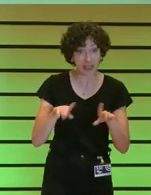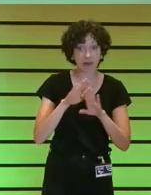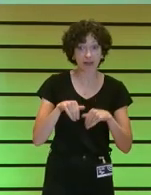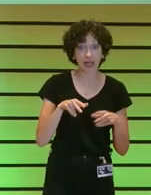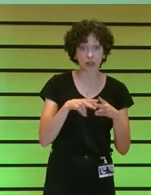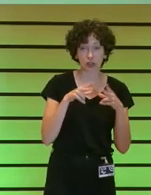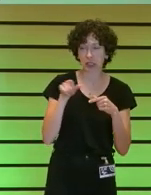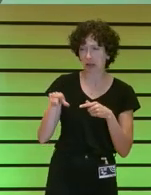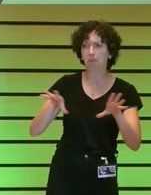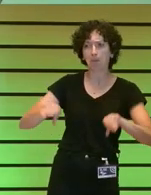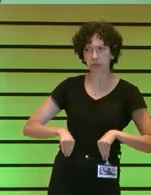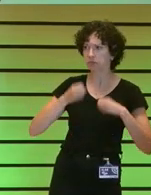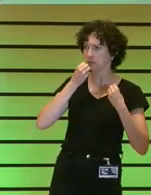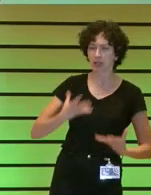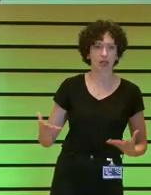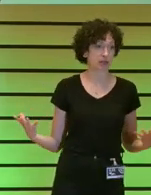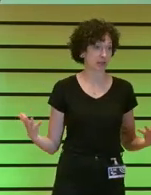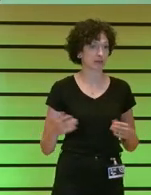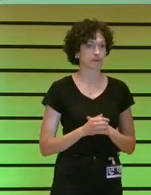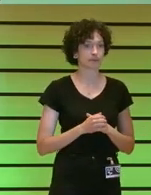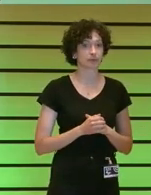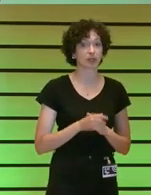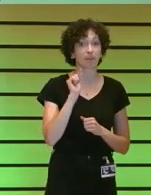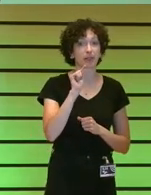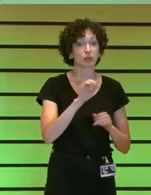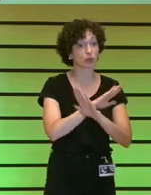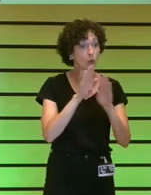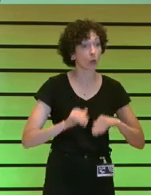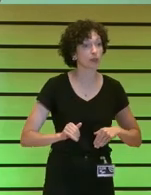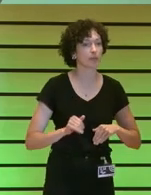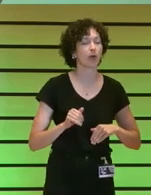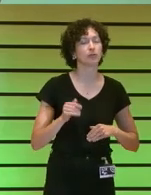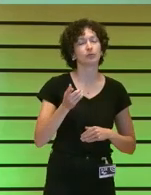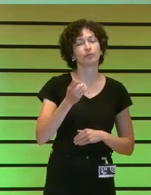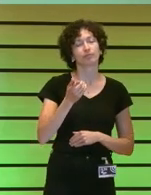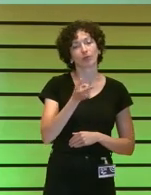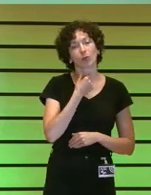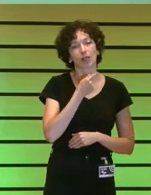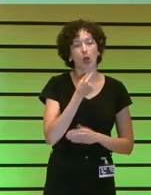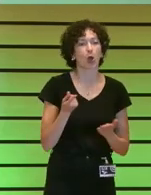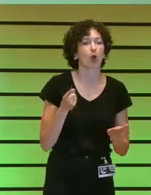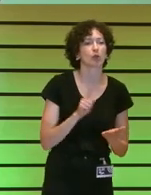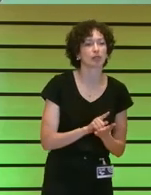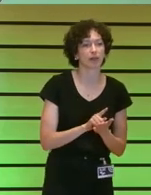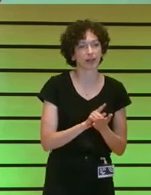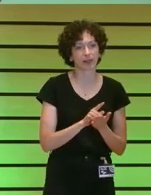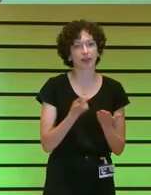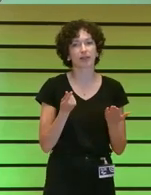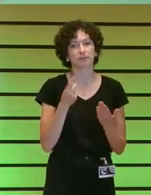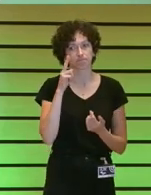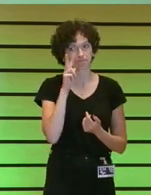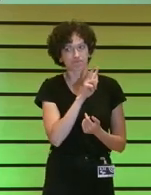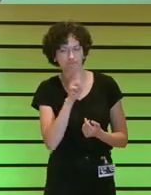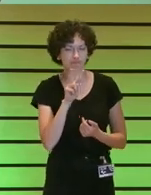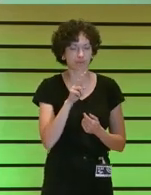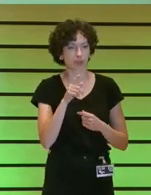social está pues en estos últimos minutos finales que nos queda Nos gustaría volver a hacer una mirada y hacia dentro hacia las organizaciones